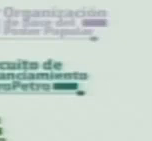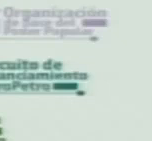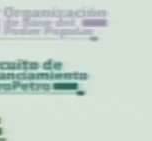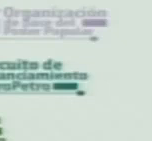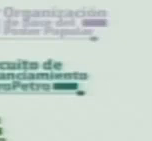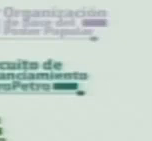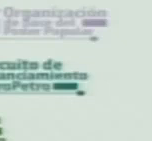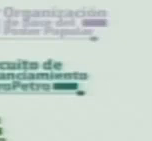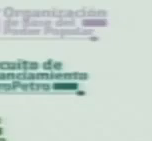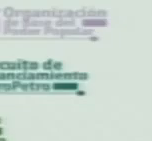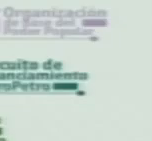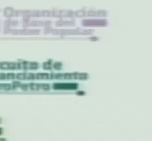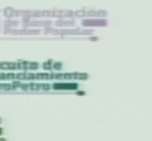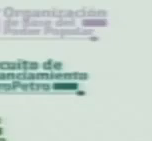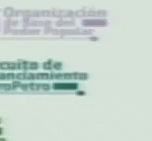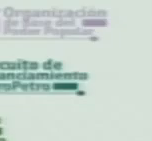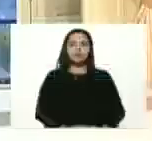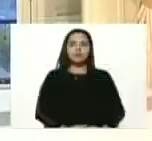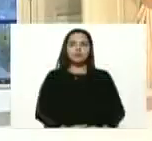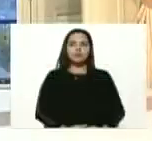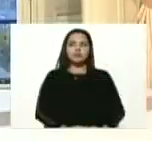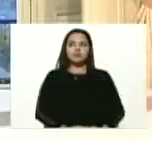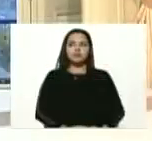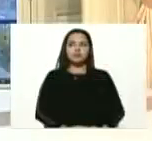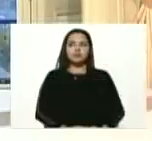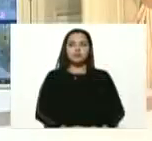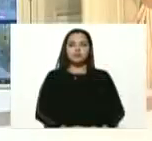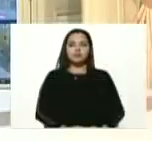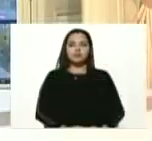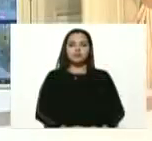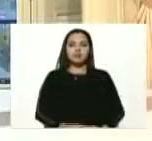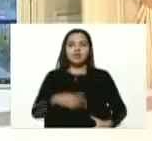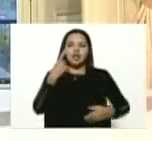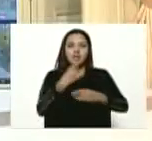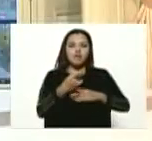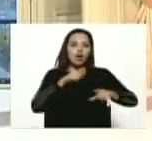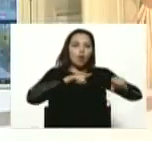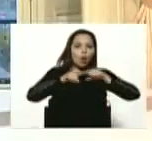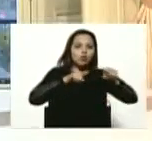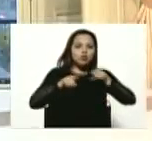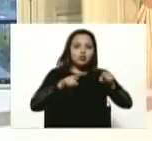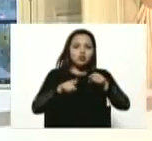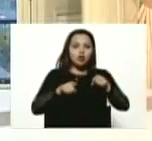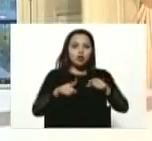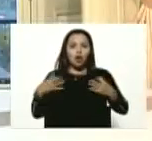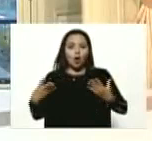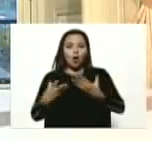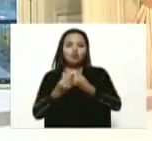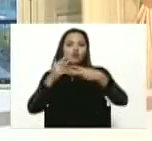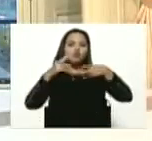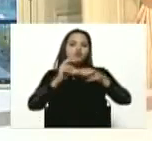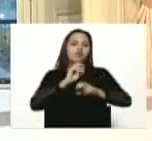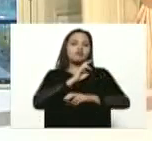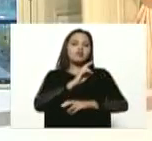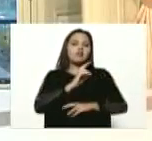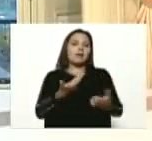Produciendo, tienen que coordinar muy bien, Mayor General de Artillería, con el nuevo Comandante General de la Milicia